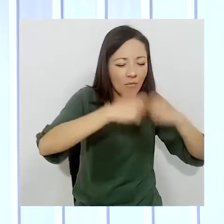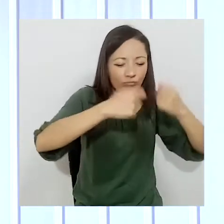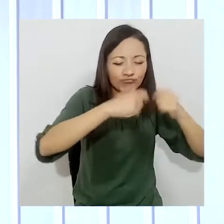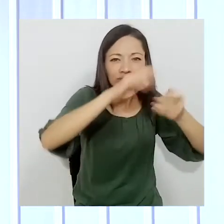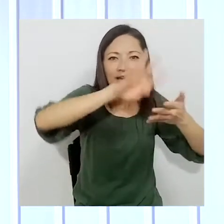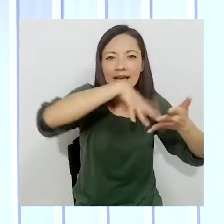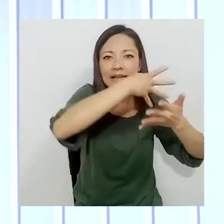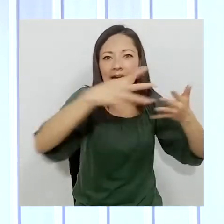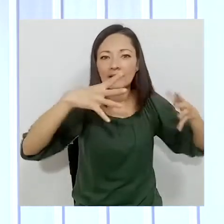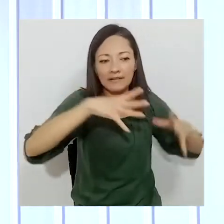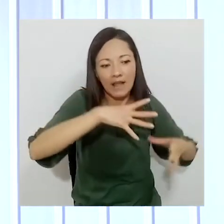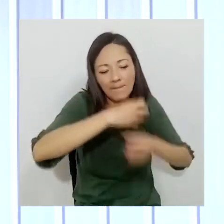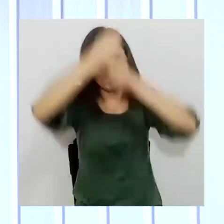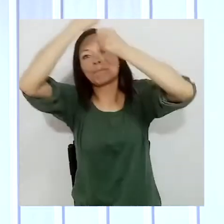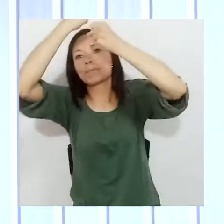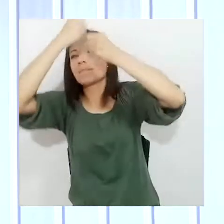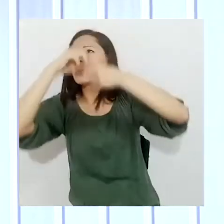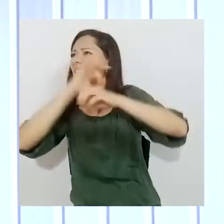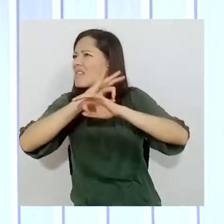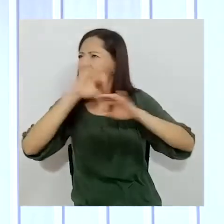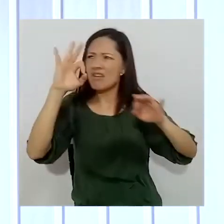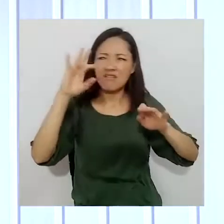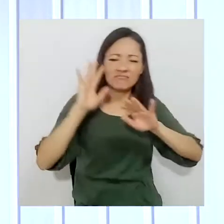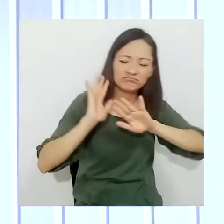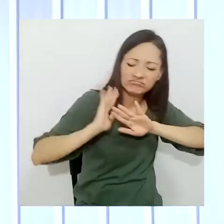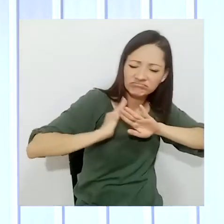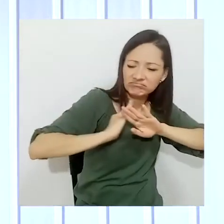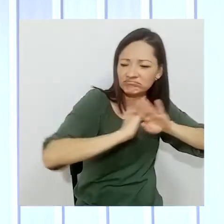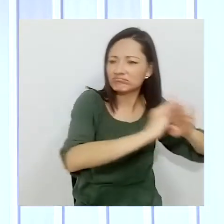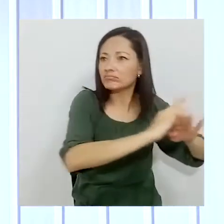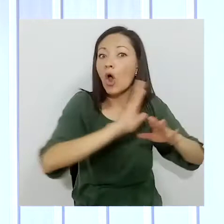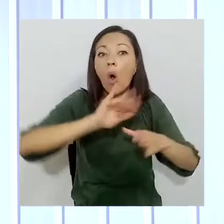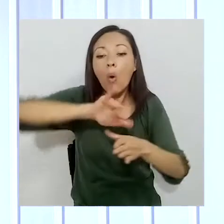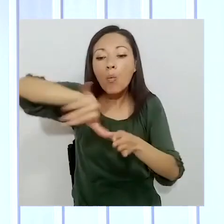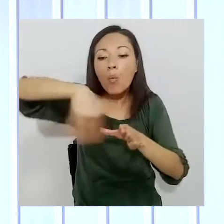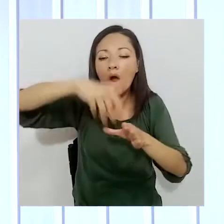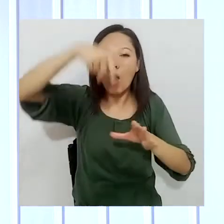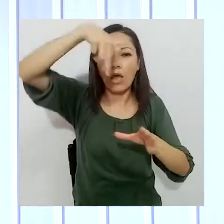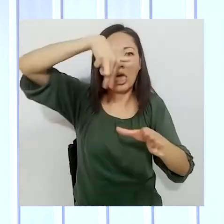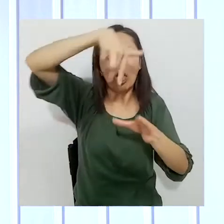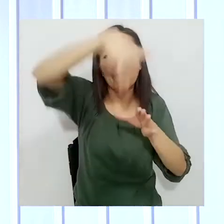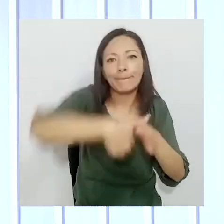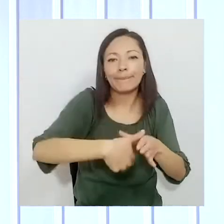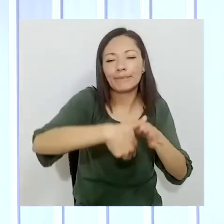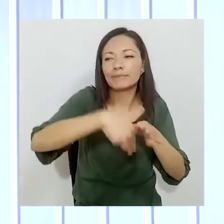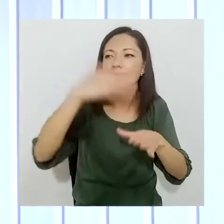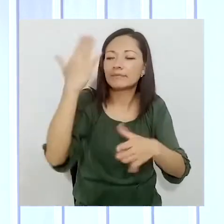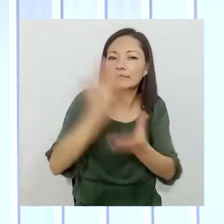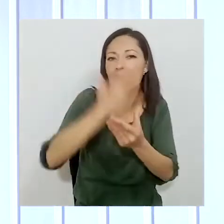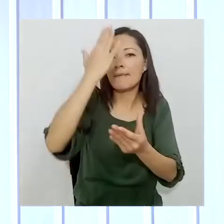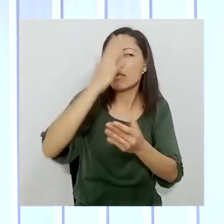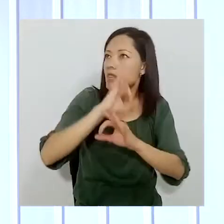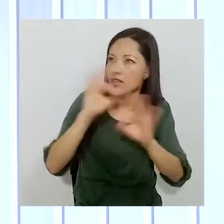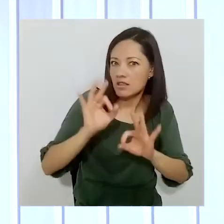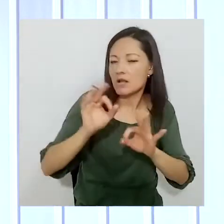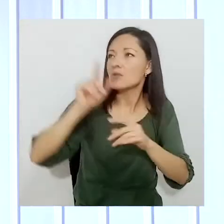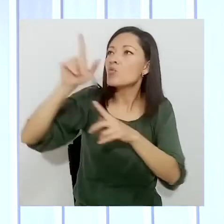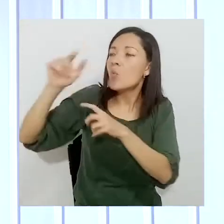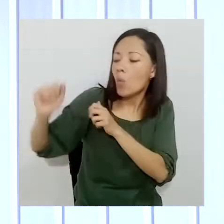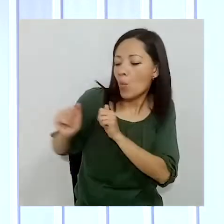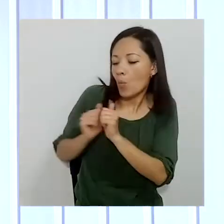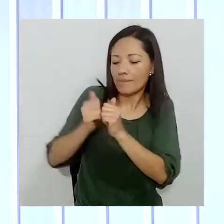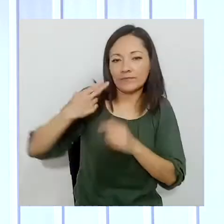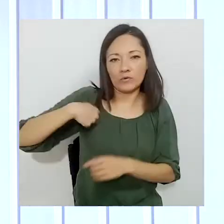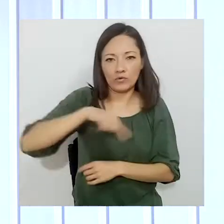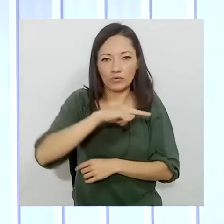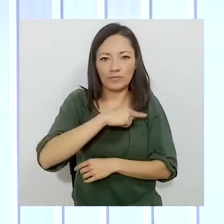que pueda cazarnos durante ese camino, y que él no puede hacer un hueco para que nosotros caigamos, Señor, en trampa en ese camino, porque tú estás